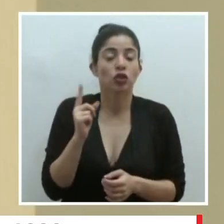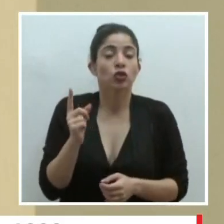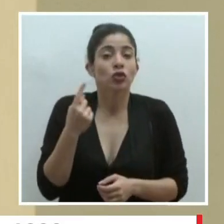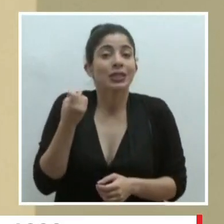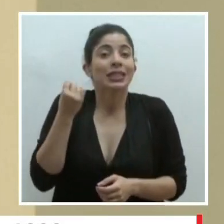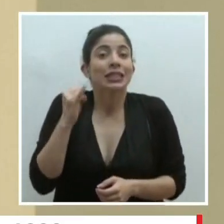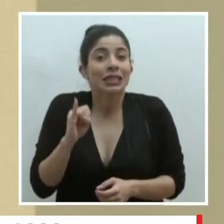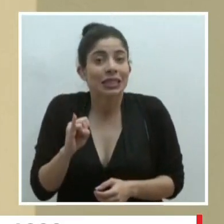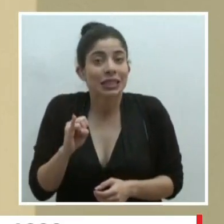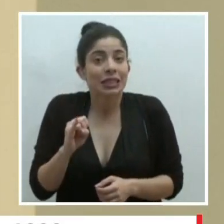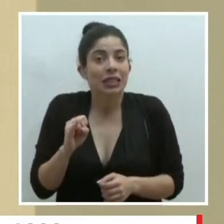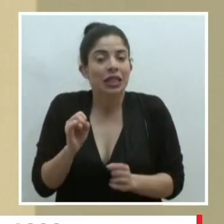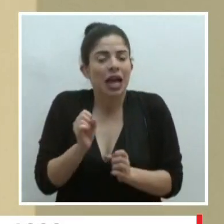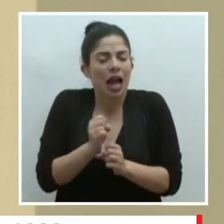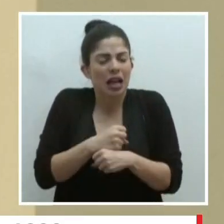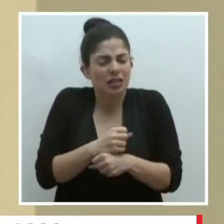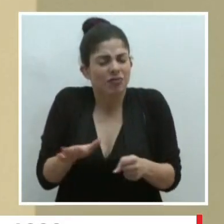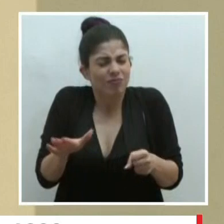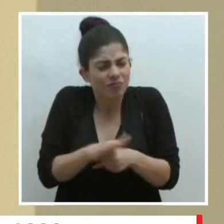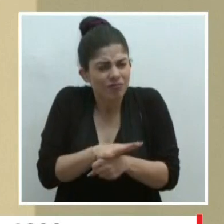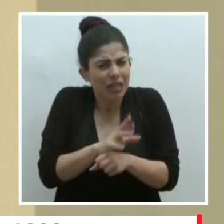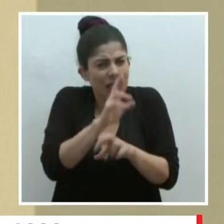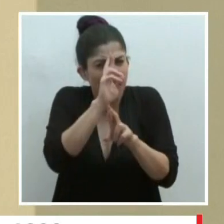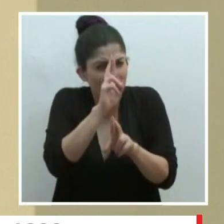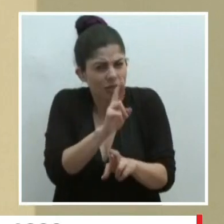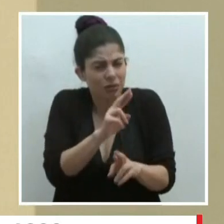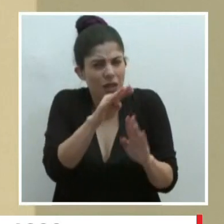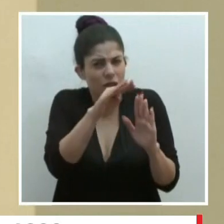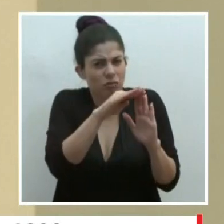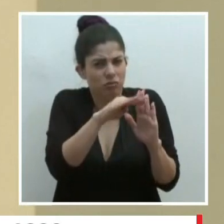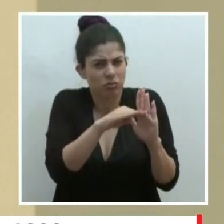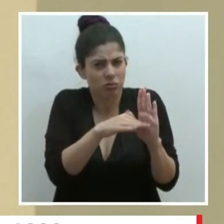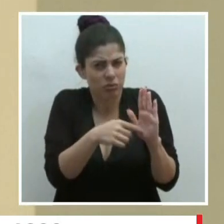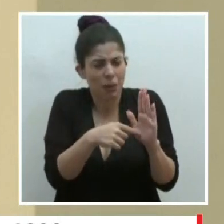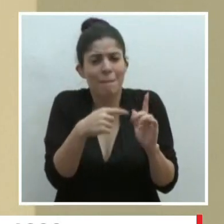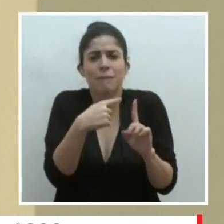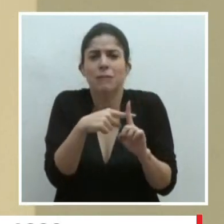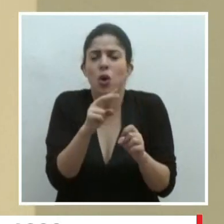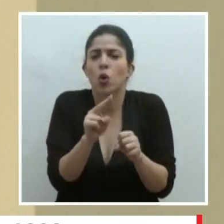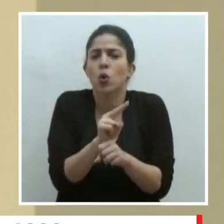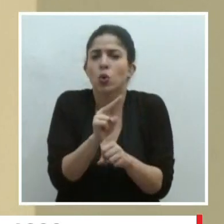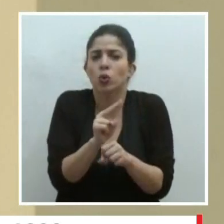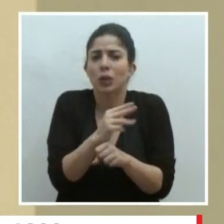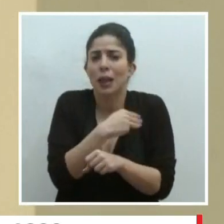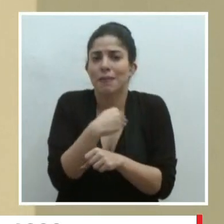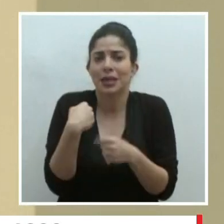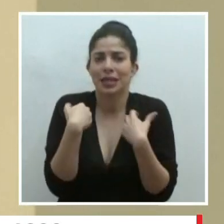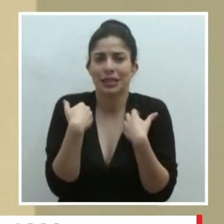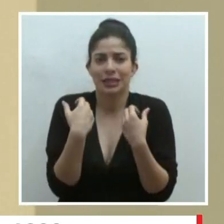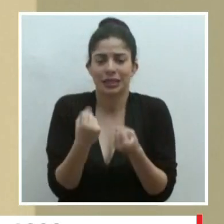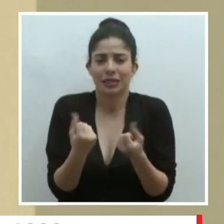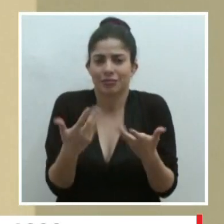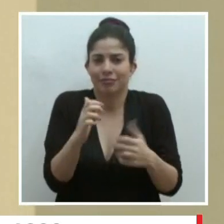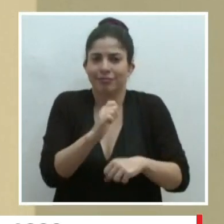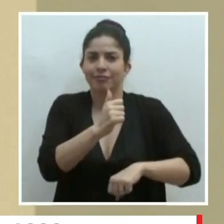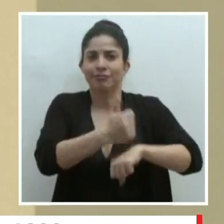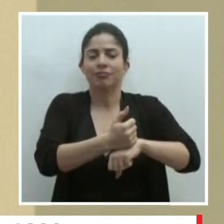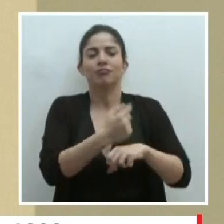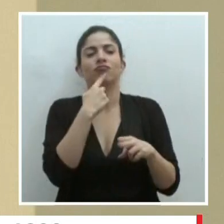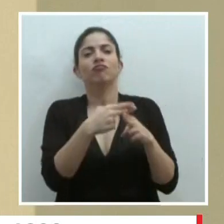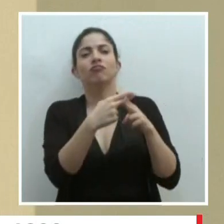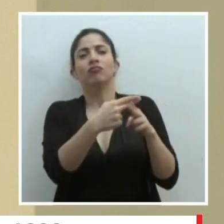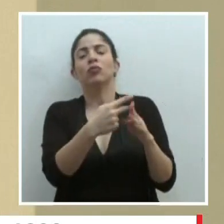se haga un absoluto respeto de los protocolos y se use también lo que nuestro ministro de Salud ha establecido como